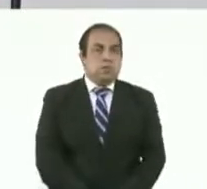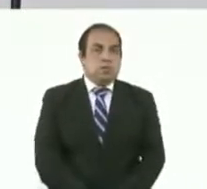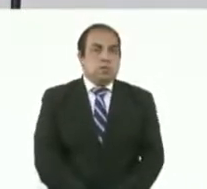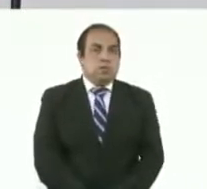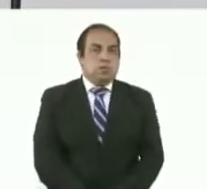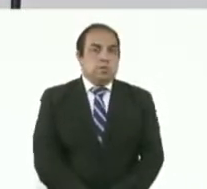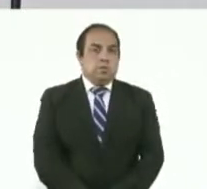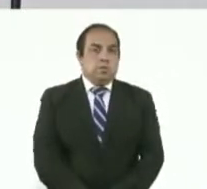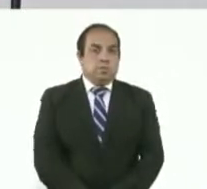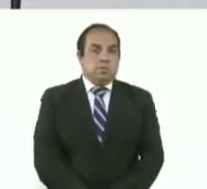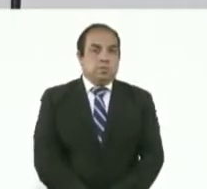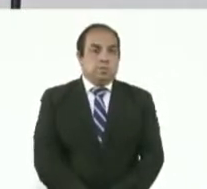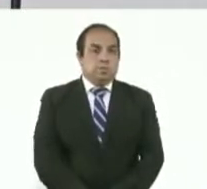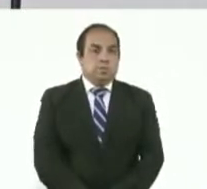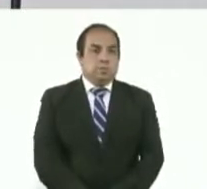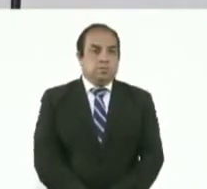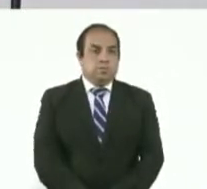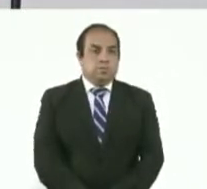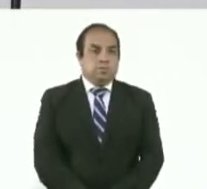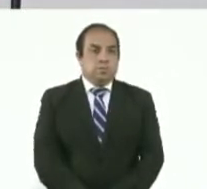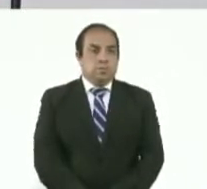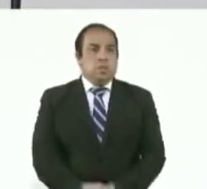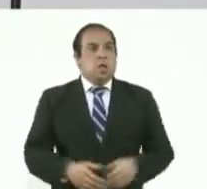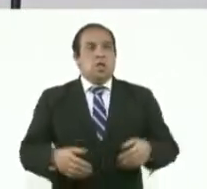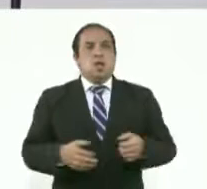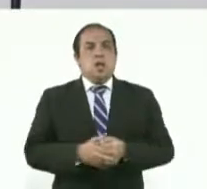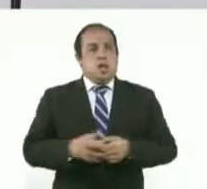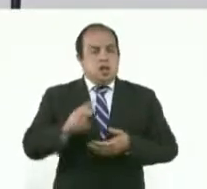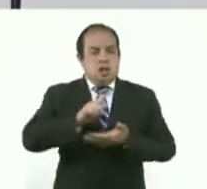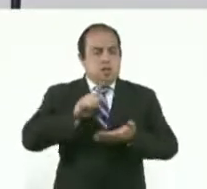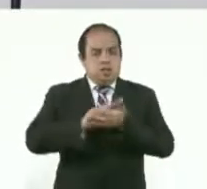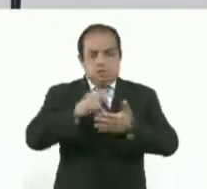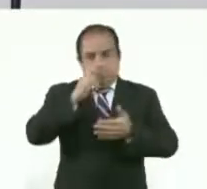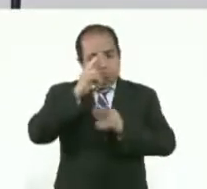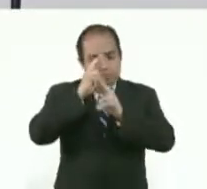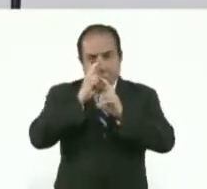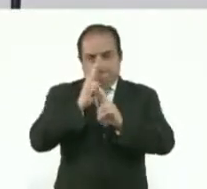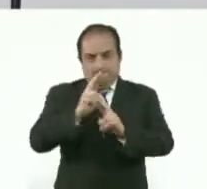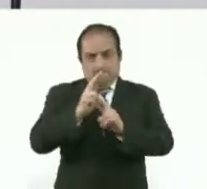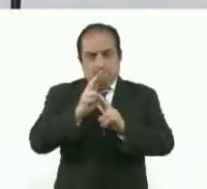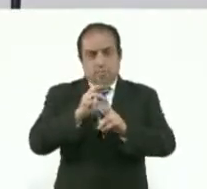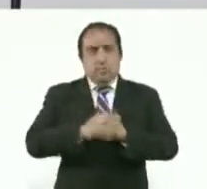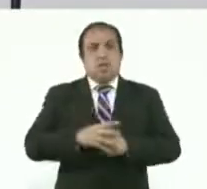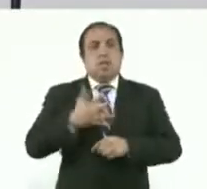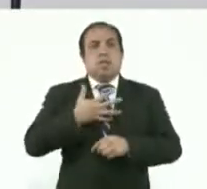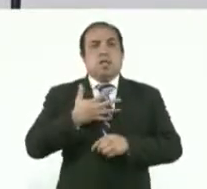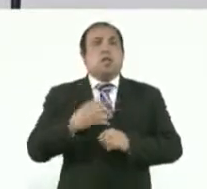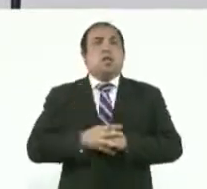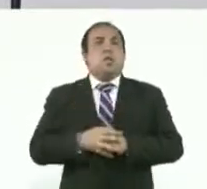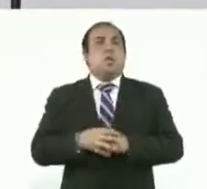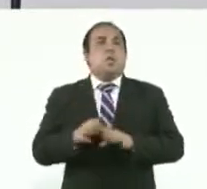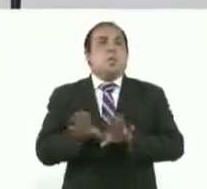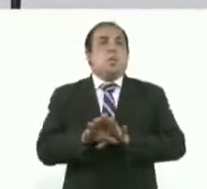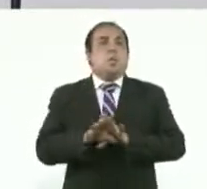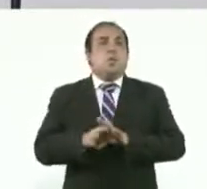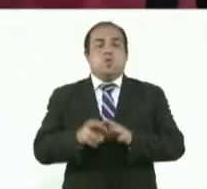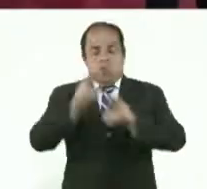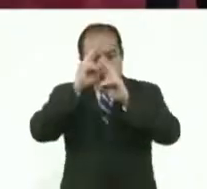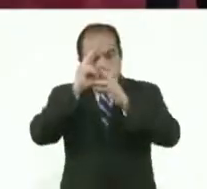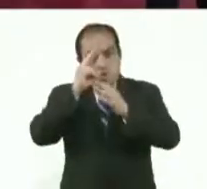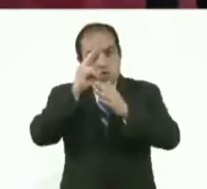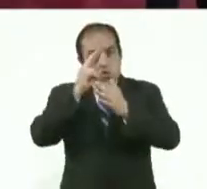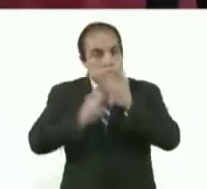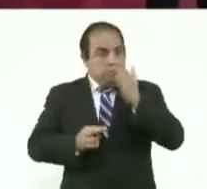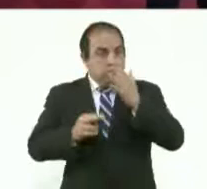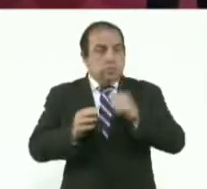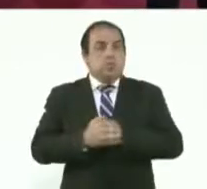impidiendo a ellos no cumplir con la ley porque al final de cuentas estarían ellos entonces sí violando la veda electoral. Pues es que ellos están